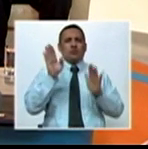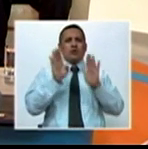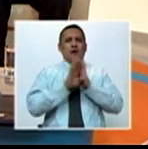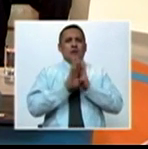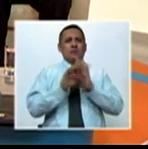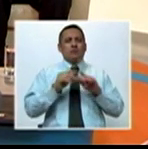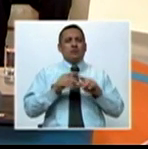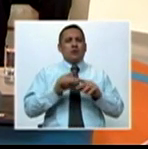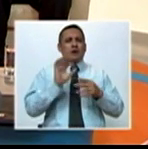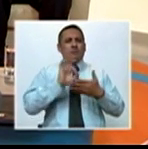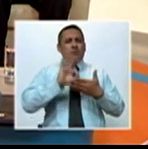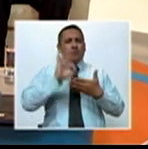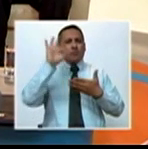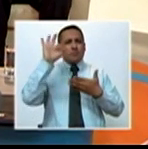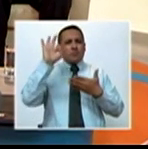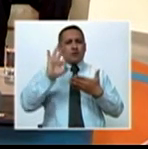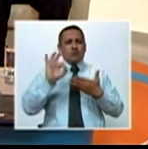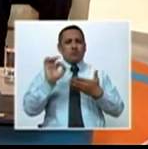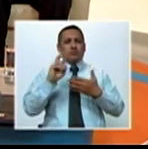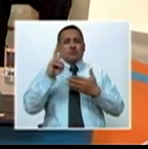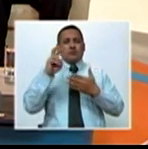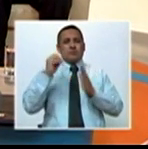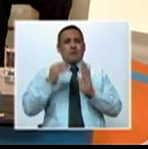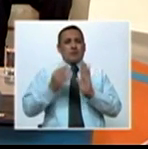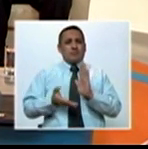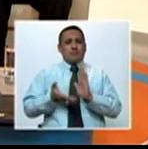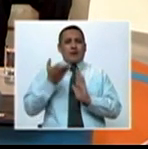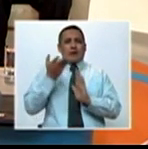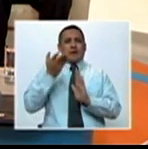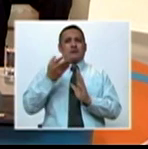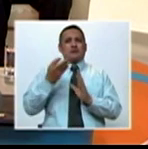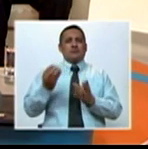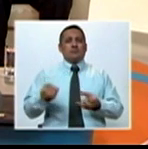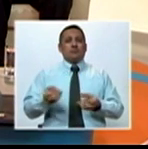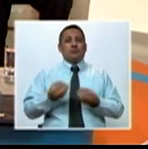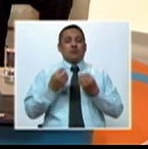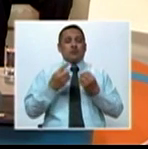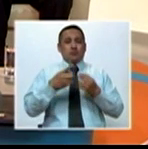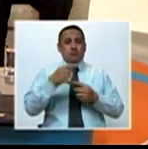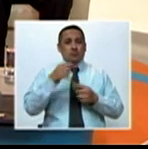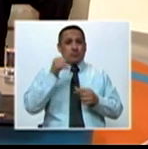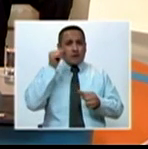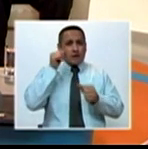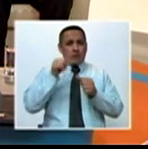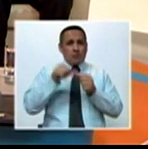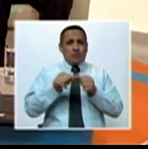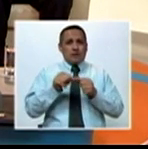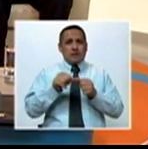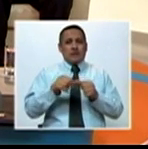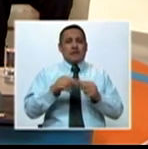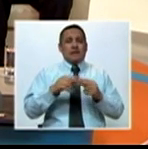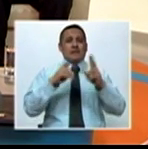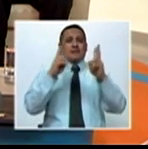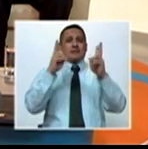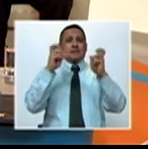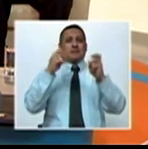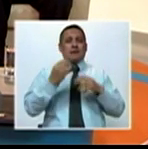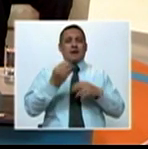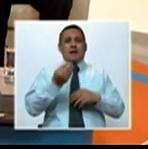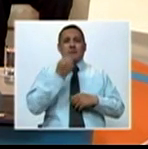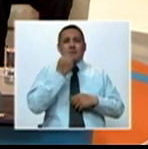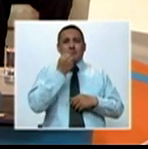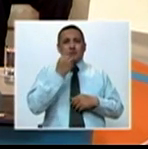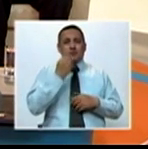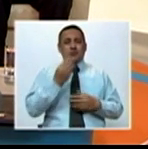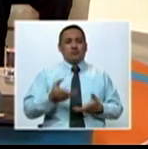¿no? Sí, porque recuerda que en el tema de los alimentos suele ocurrir, depende